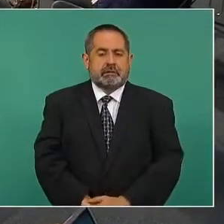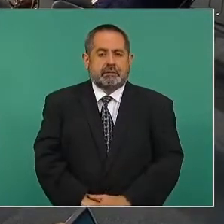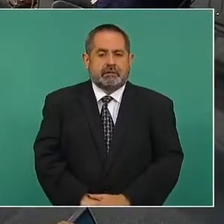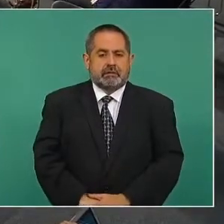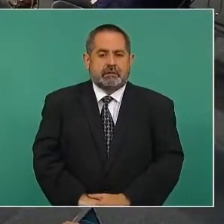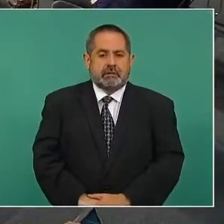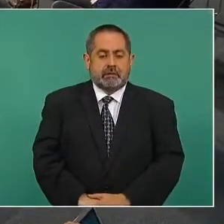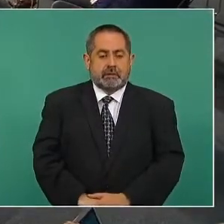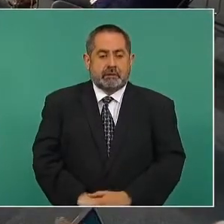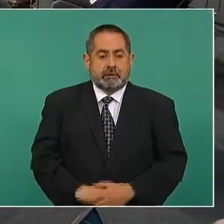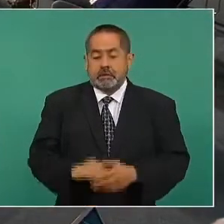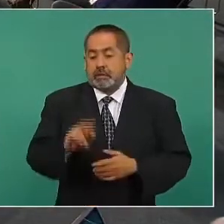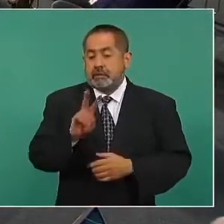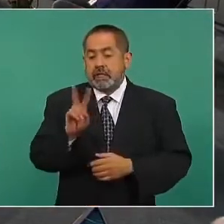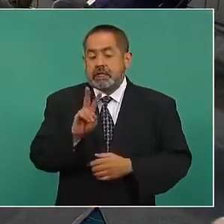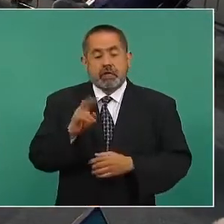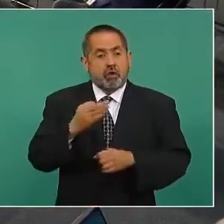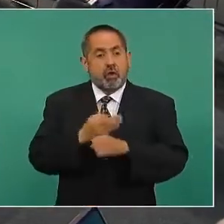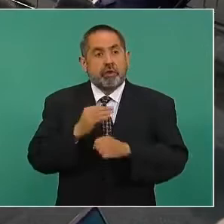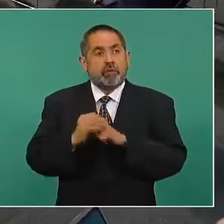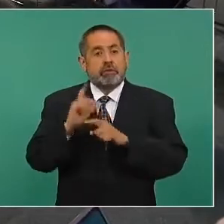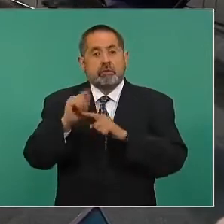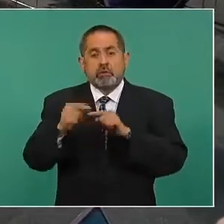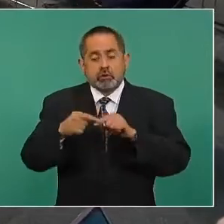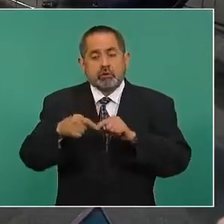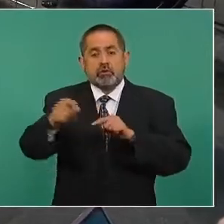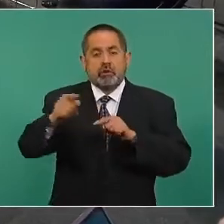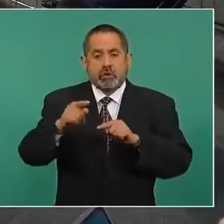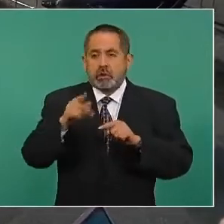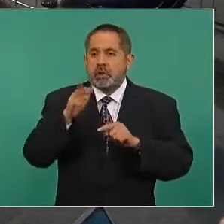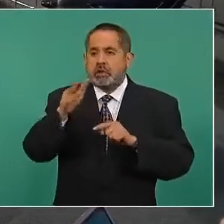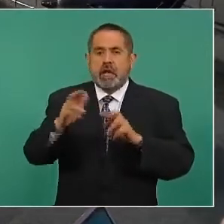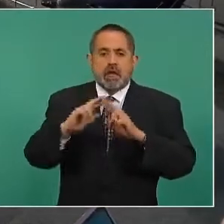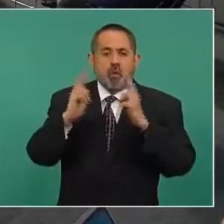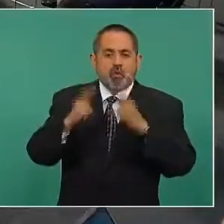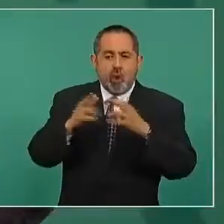Fin de semana vamos a hacer reuniones de evaluación